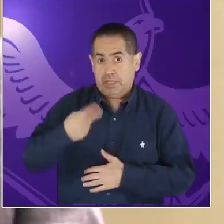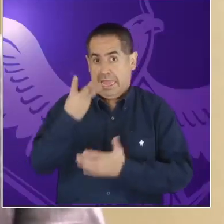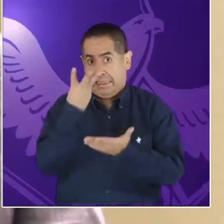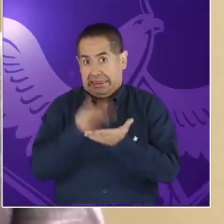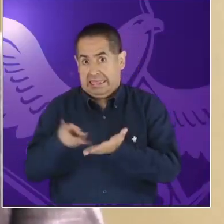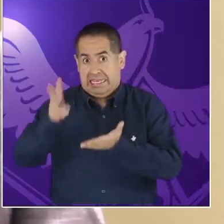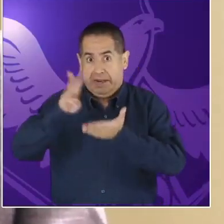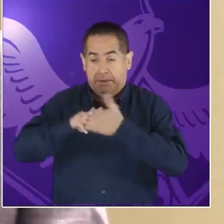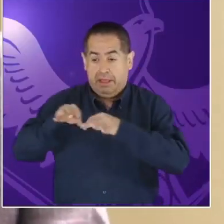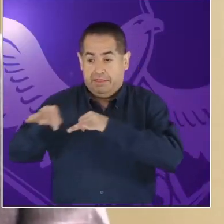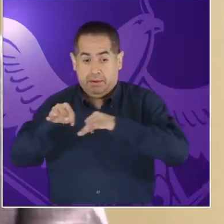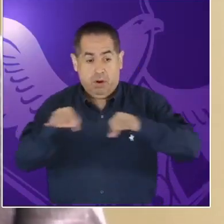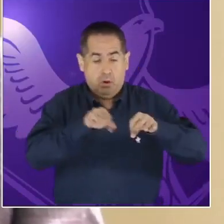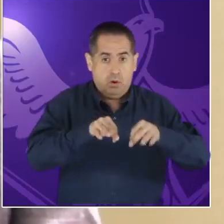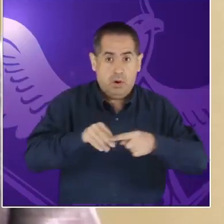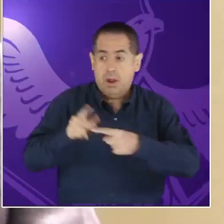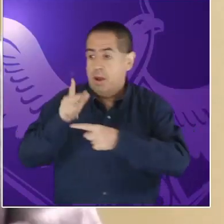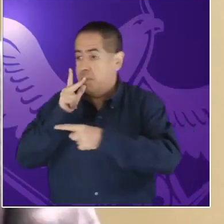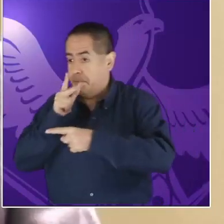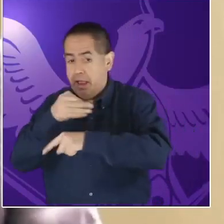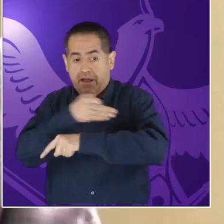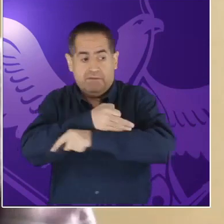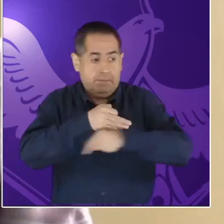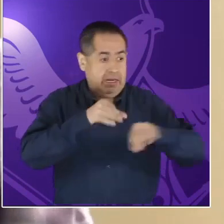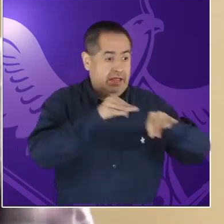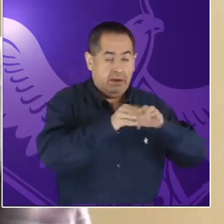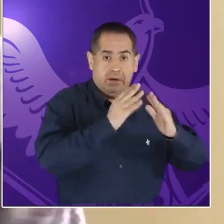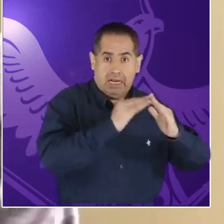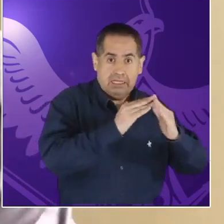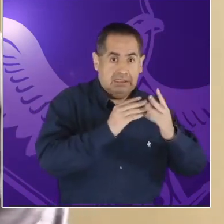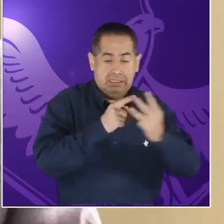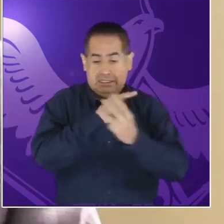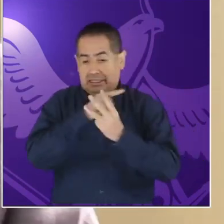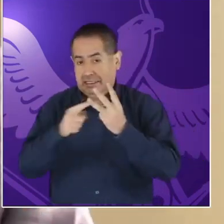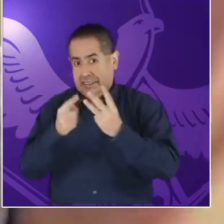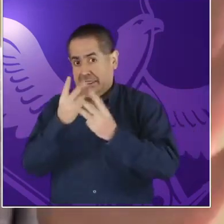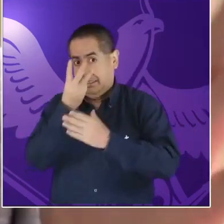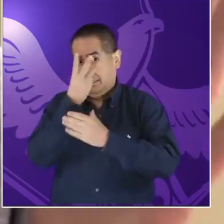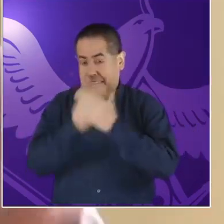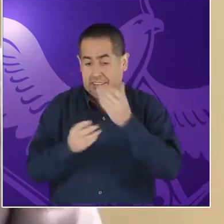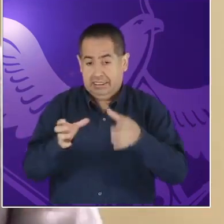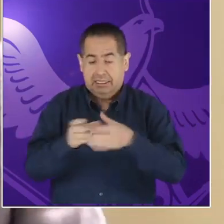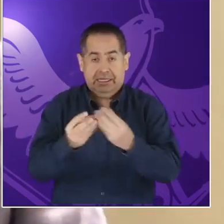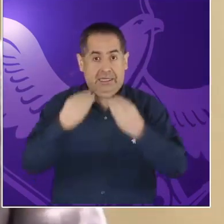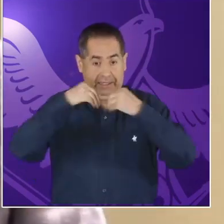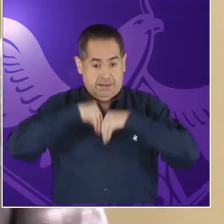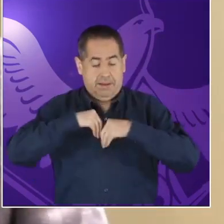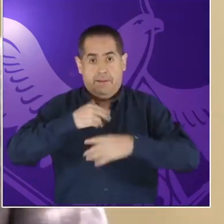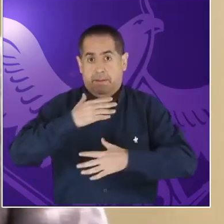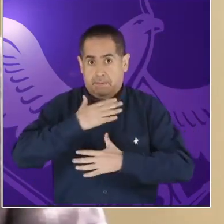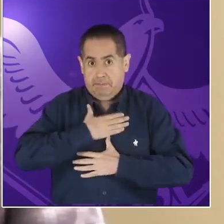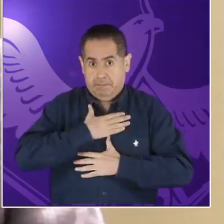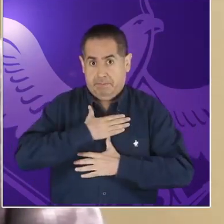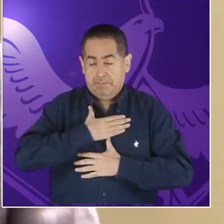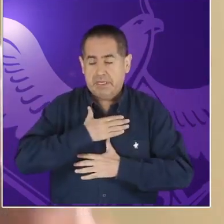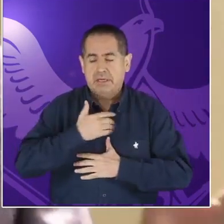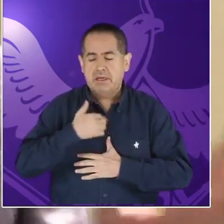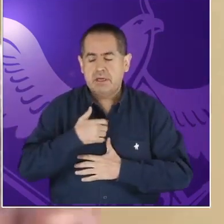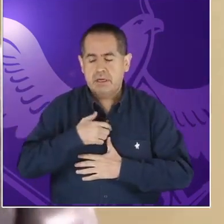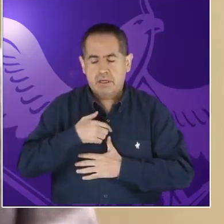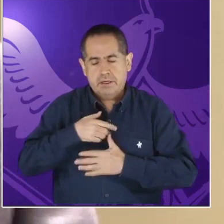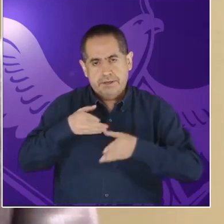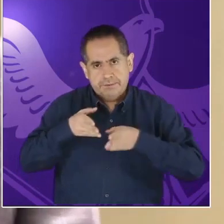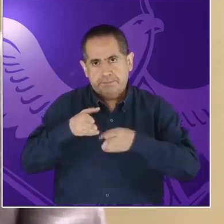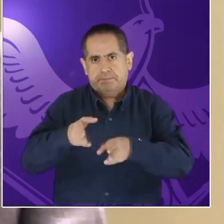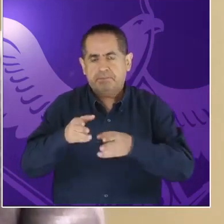Esa pregunta de la triple jornada laboral, padre de familia, trabajador doméstico y empleado, digamos, en mi